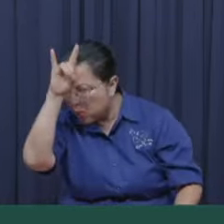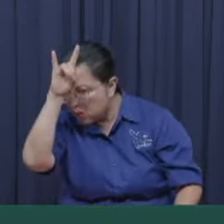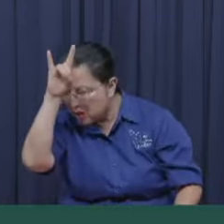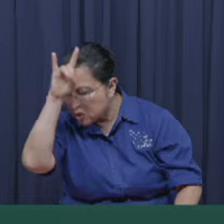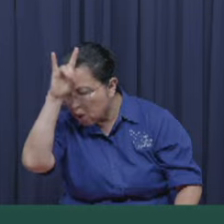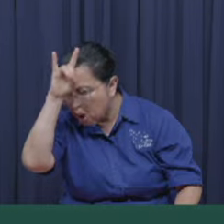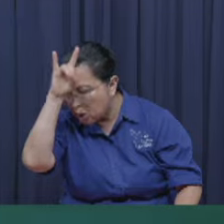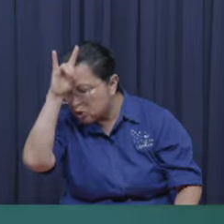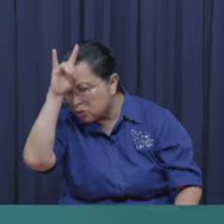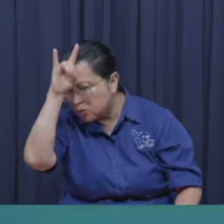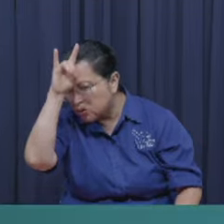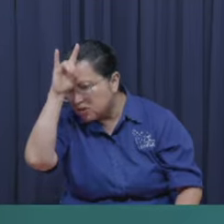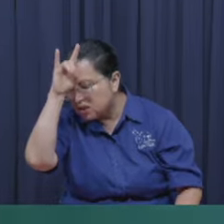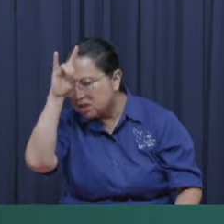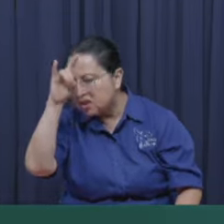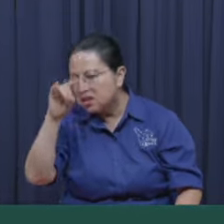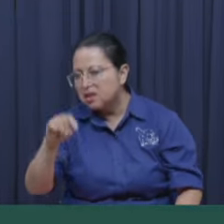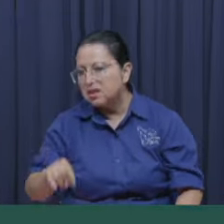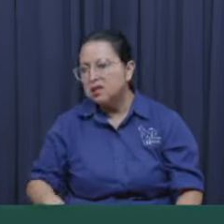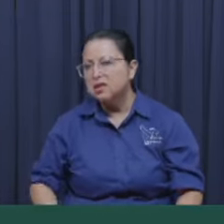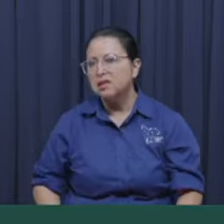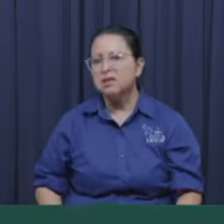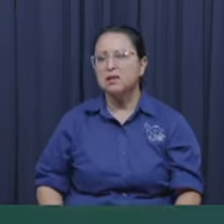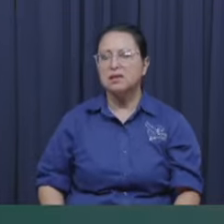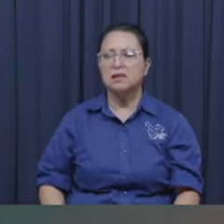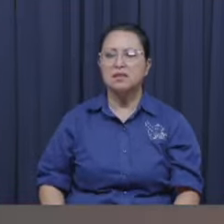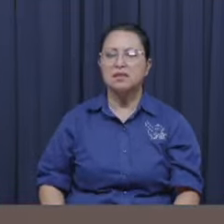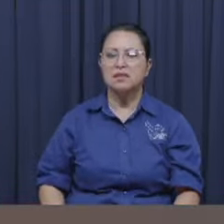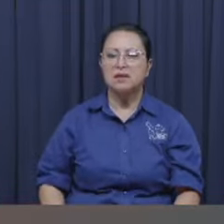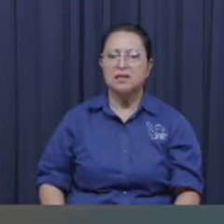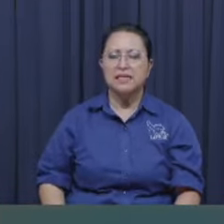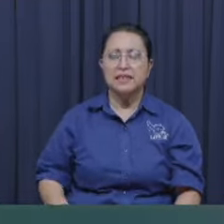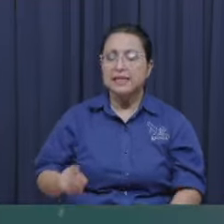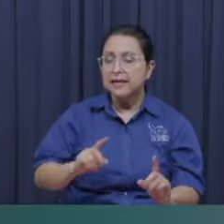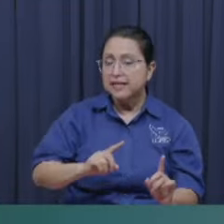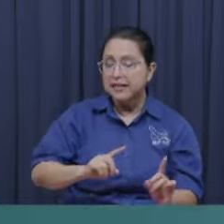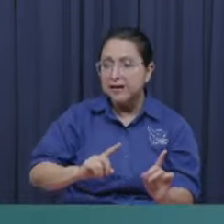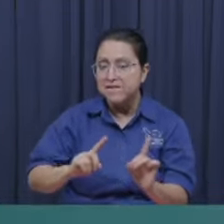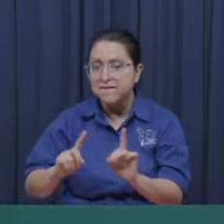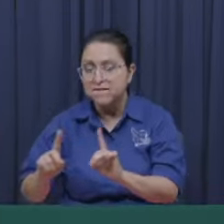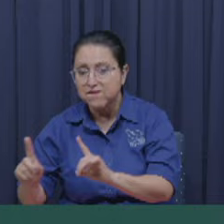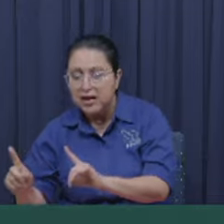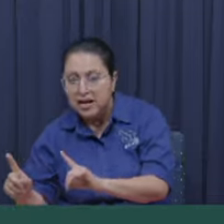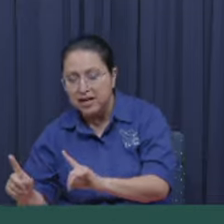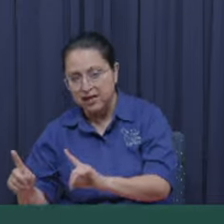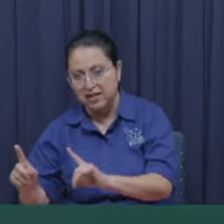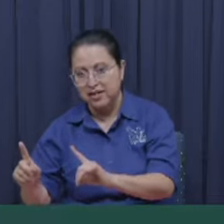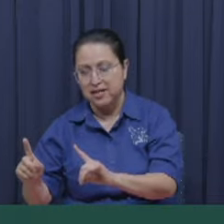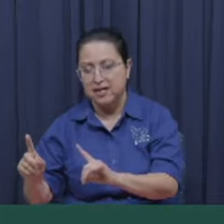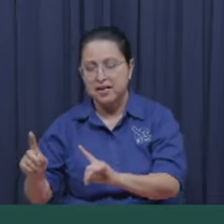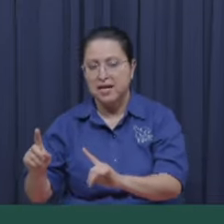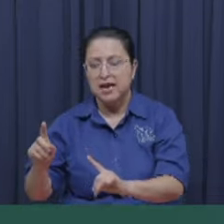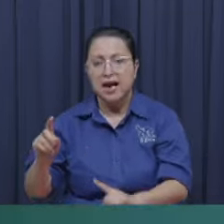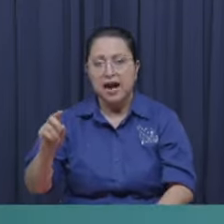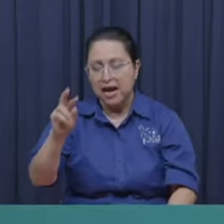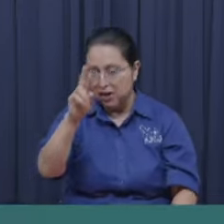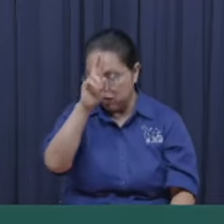que hacen señales, los cuales van a los reyes de todo el mundo.